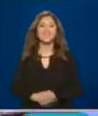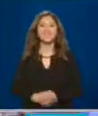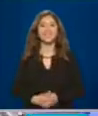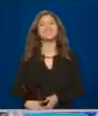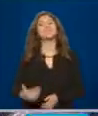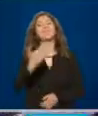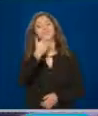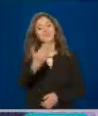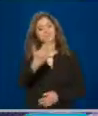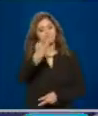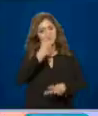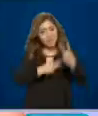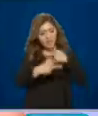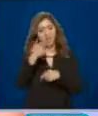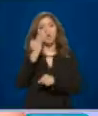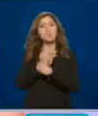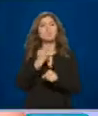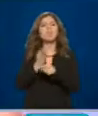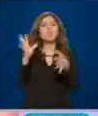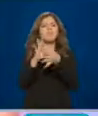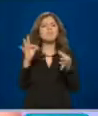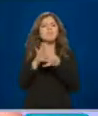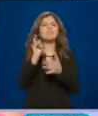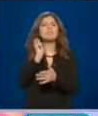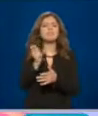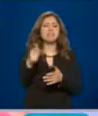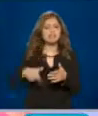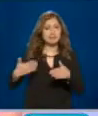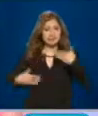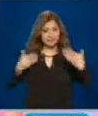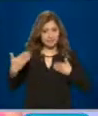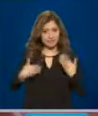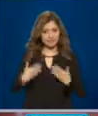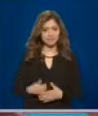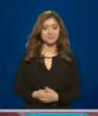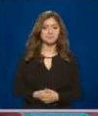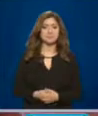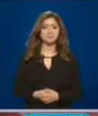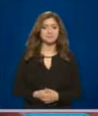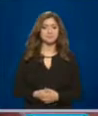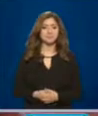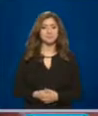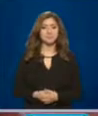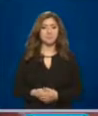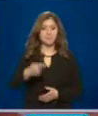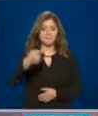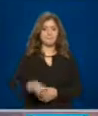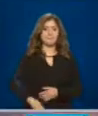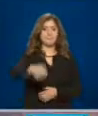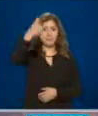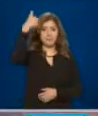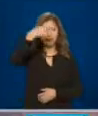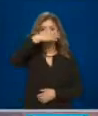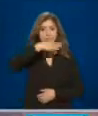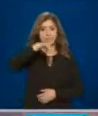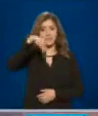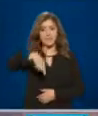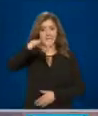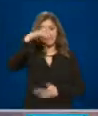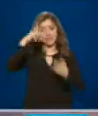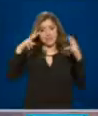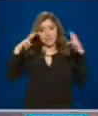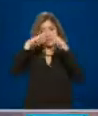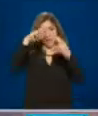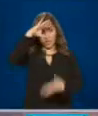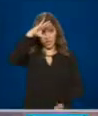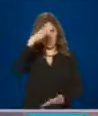pues explícanos esta celebración. Pues es una de las principales fiestas del catolicismo principalmente y se